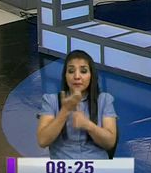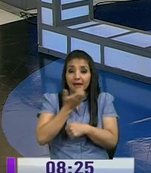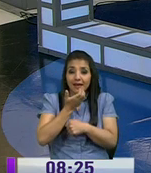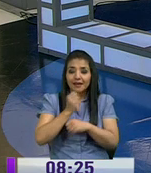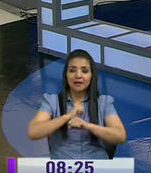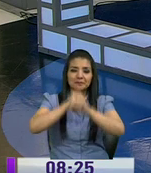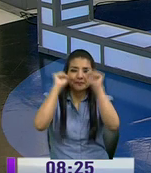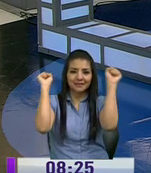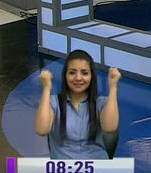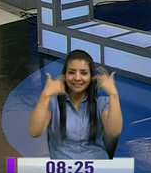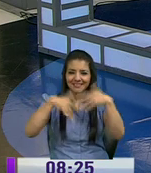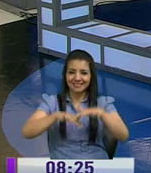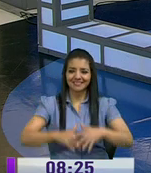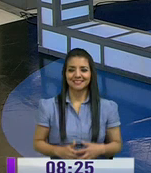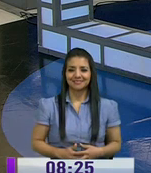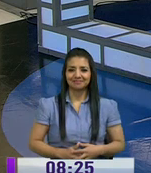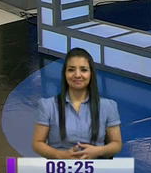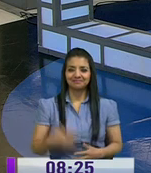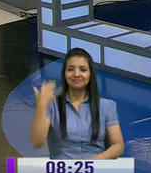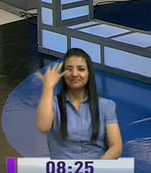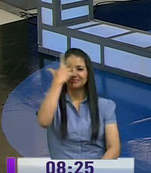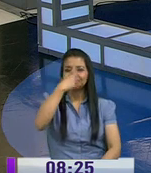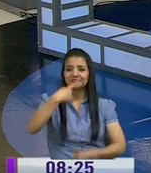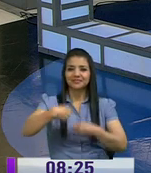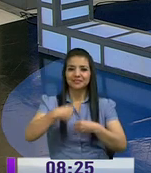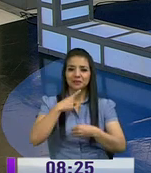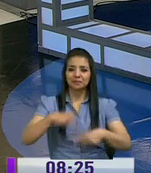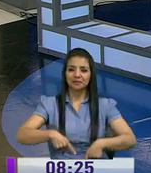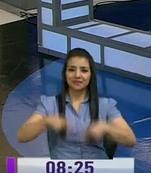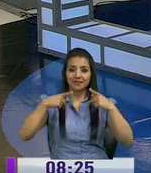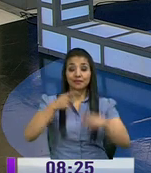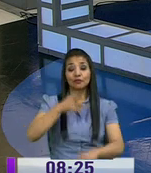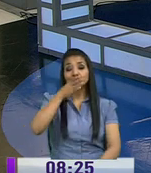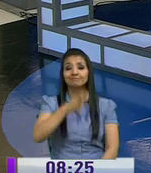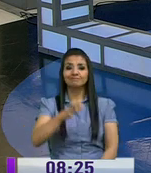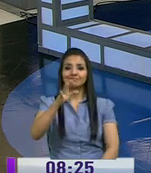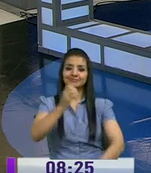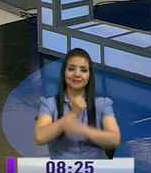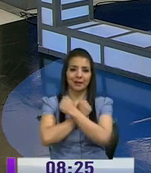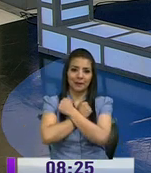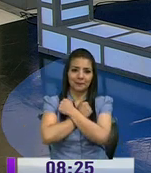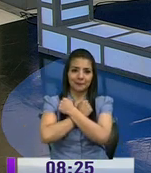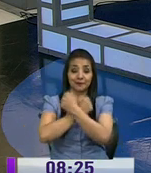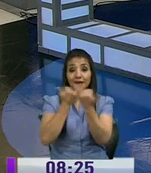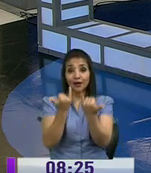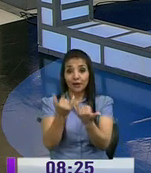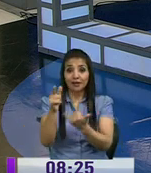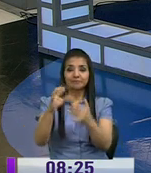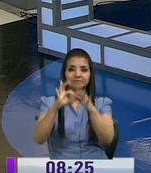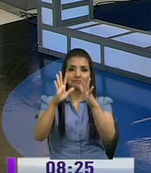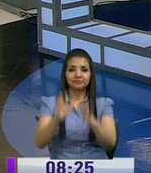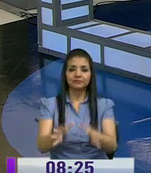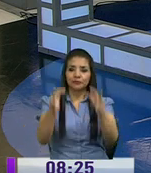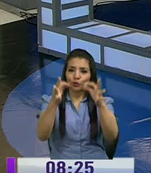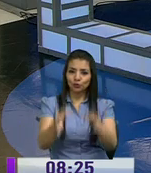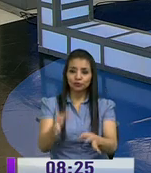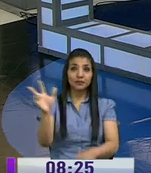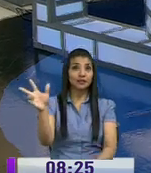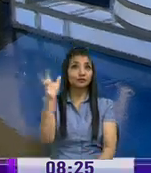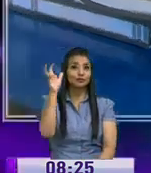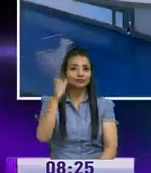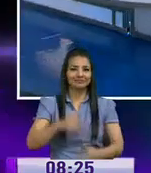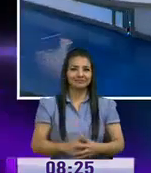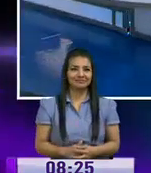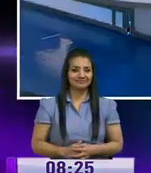mañana calentando. Lindo Quito de mi vida, yo te canto con amor. Vamos con Sofía Vintimilla, justo escuchando estas